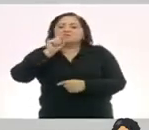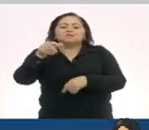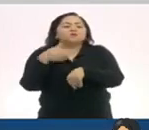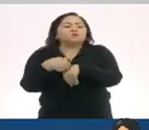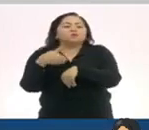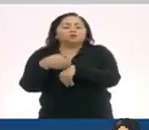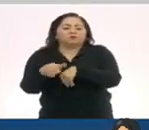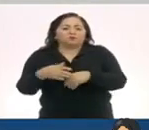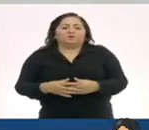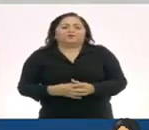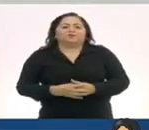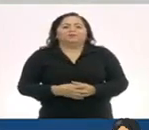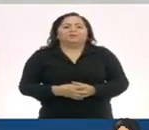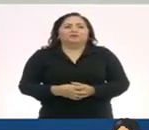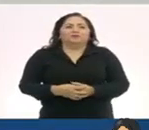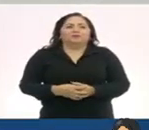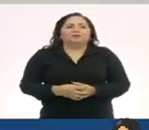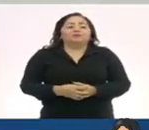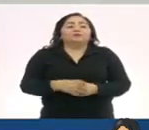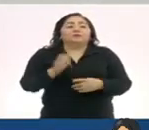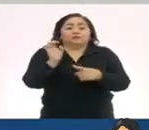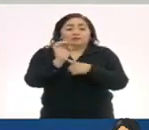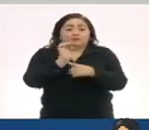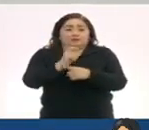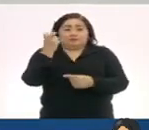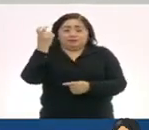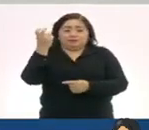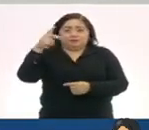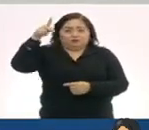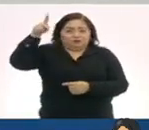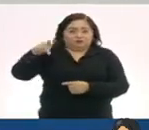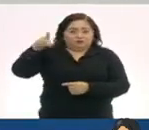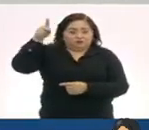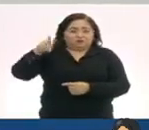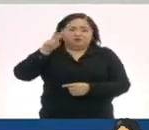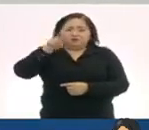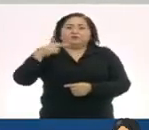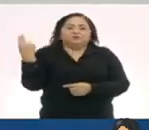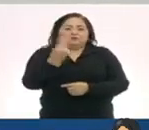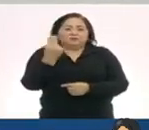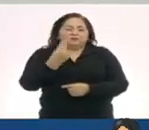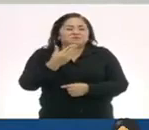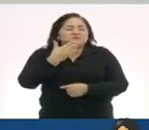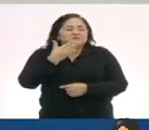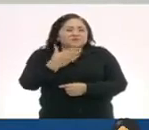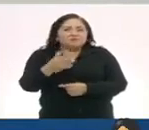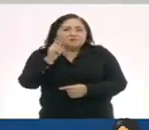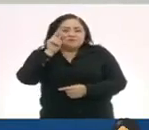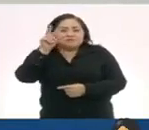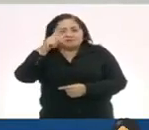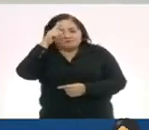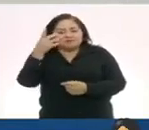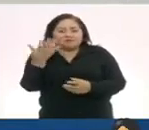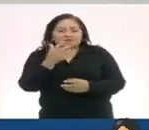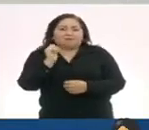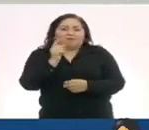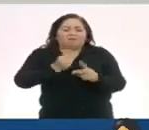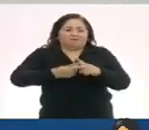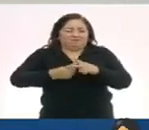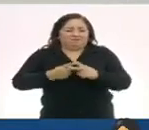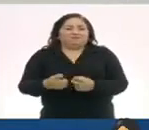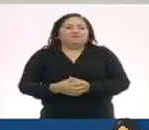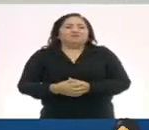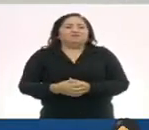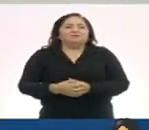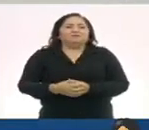número. Así es. Ajá. Entonces, esos son los dos conceptos que necesitamos tener bien frescos para poder resolver nuestro desafío.